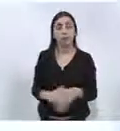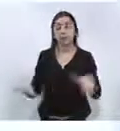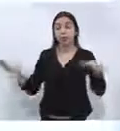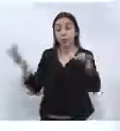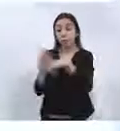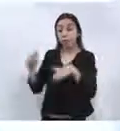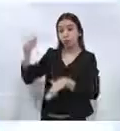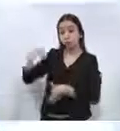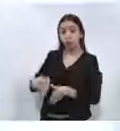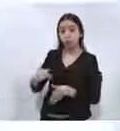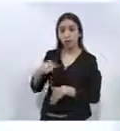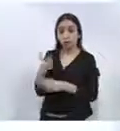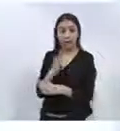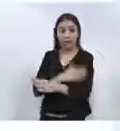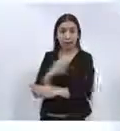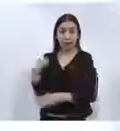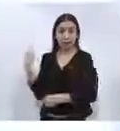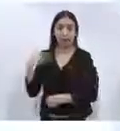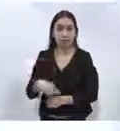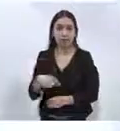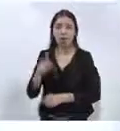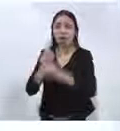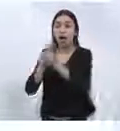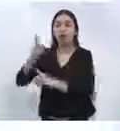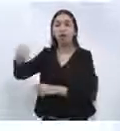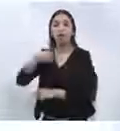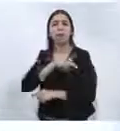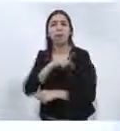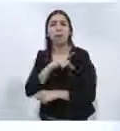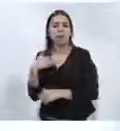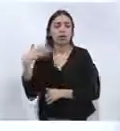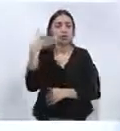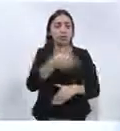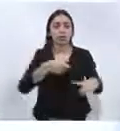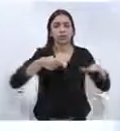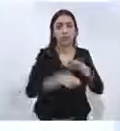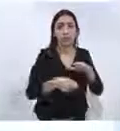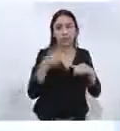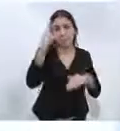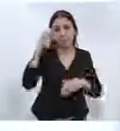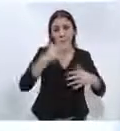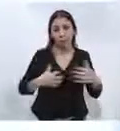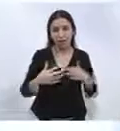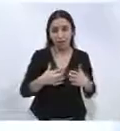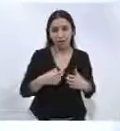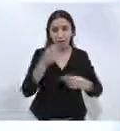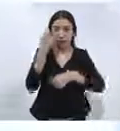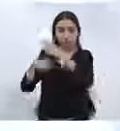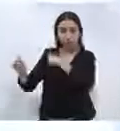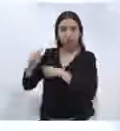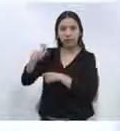se acercaron unas personas que tienen matadero, que quieren industrializar, ¿verdad? Uh-huh.